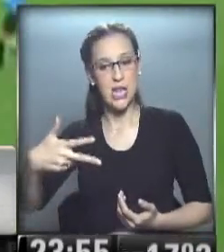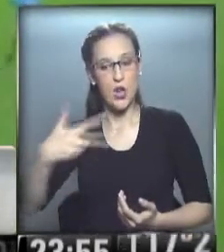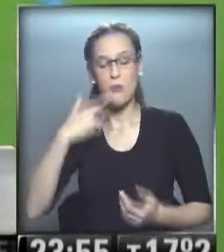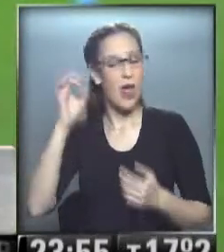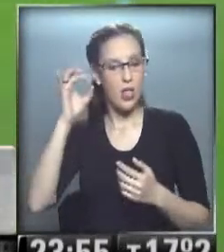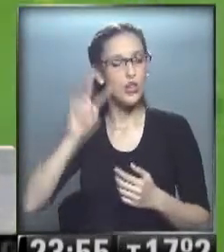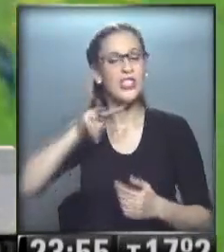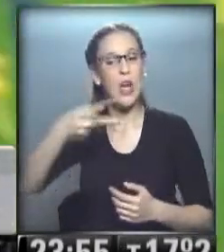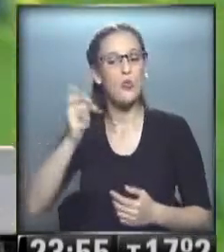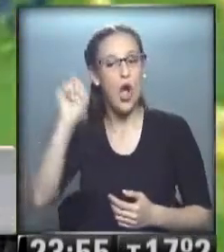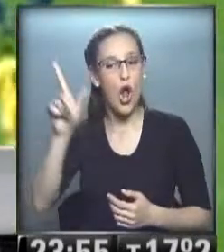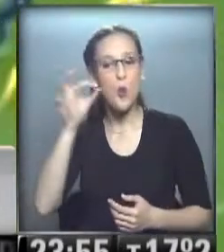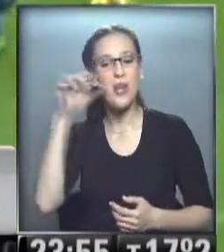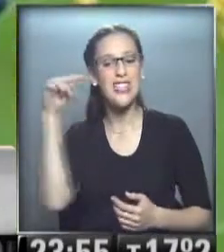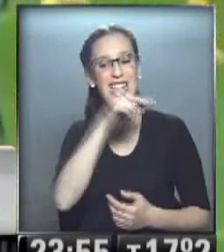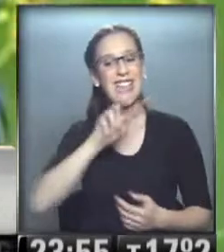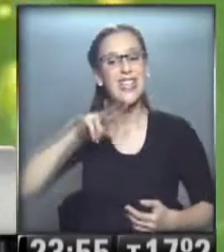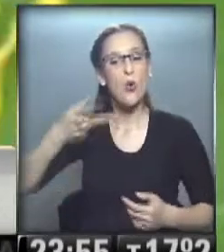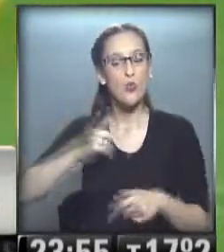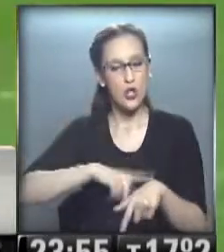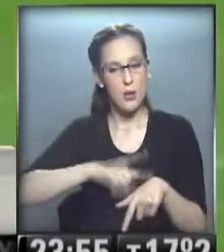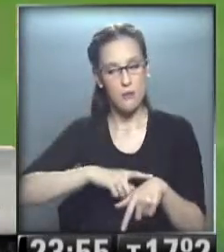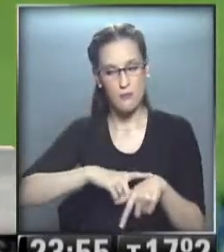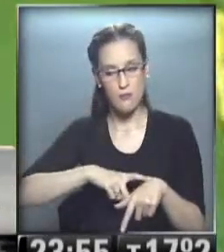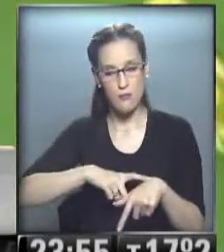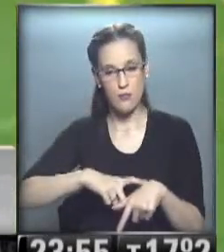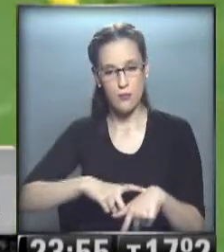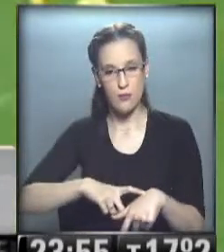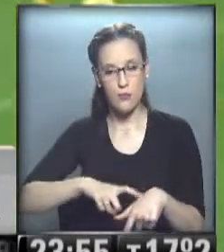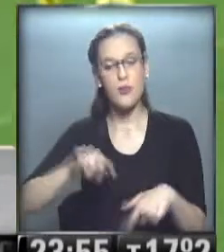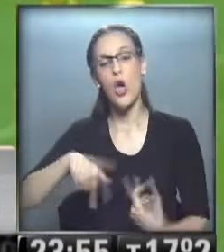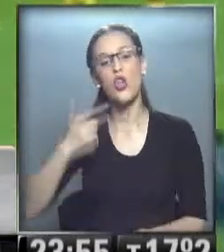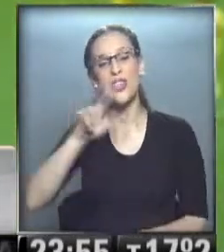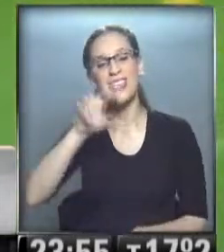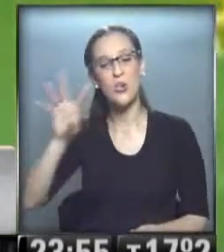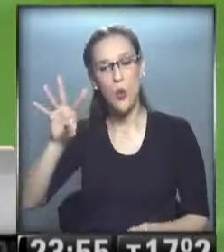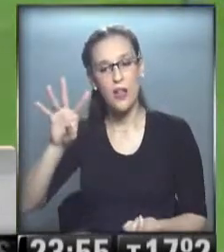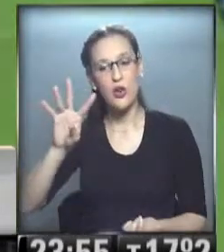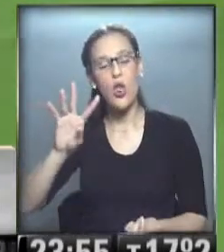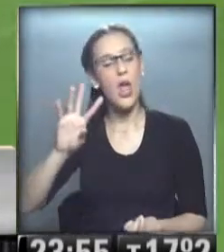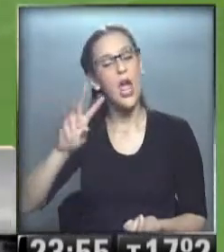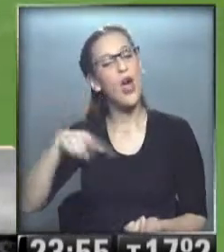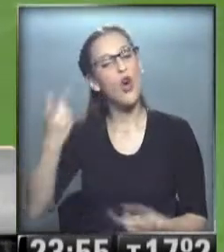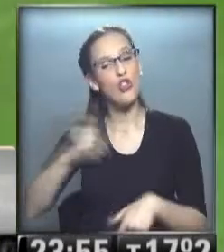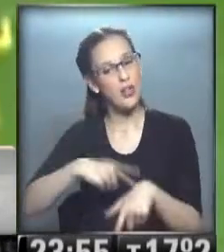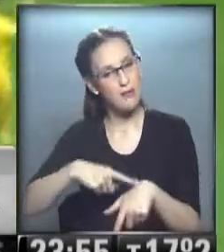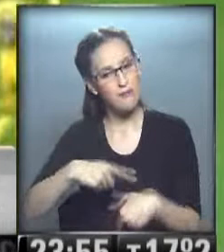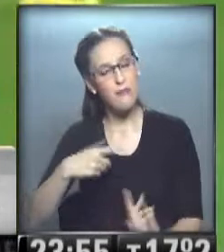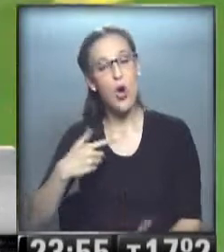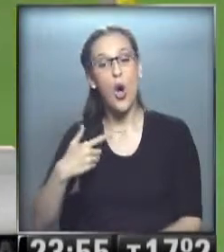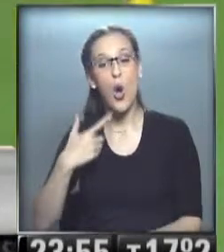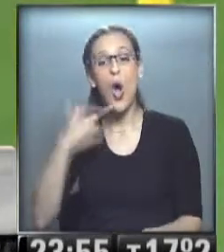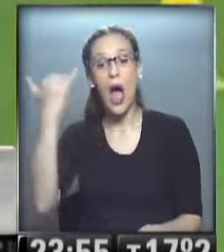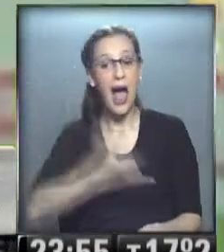el segundo, a los 27 del segundo tiempo. Karim Benzema a los 34 del complemento. Tras esta situación pone las